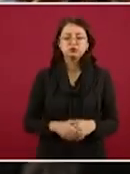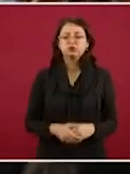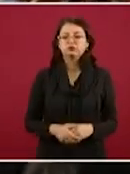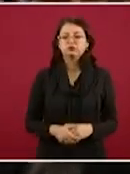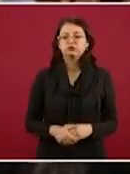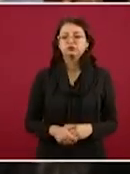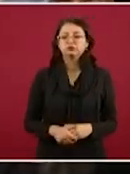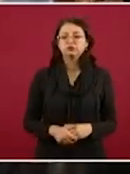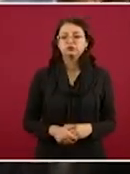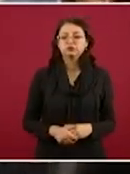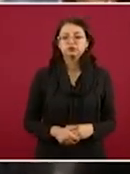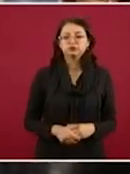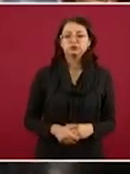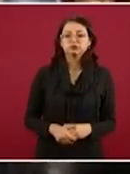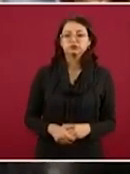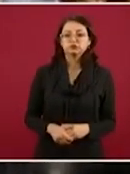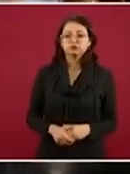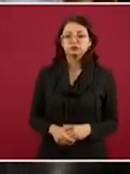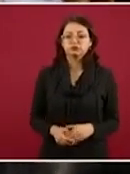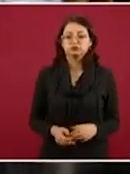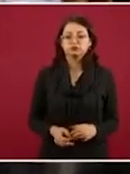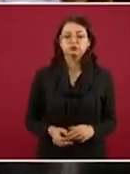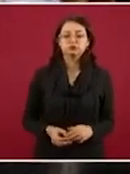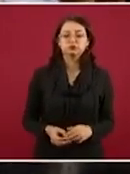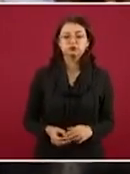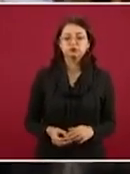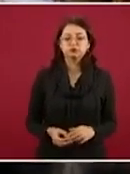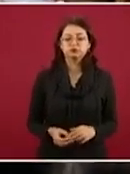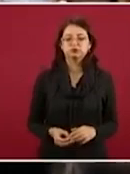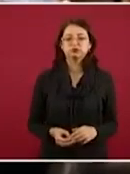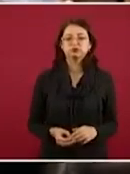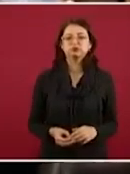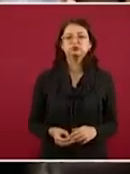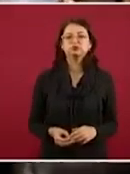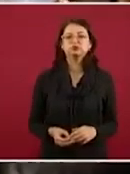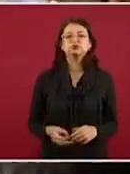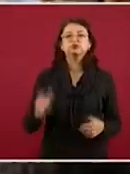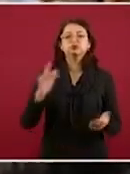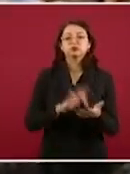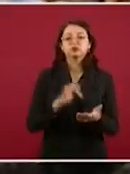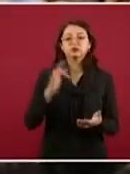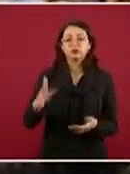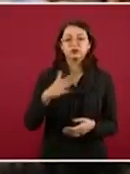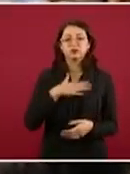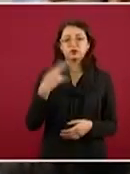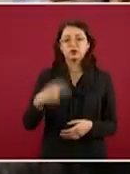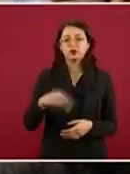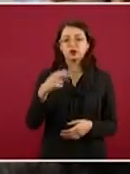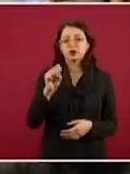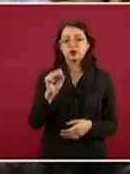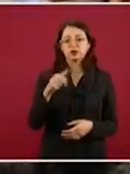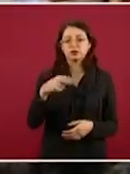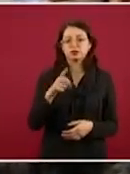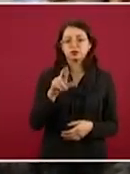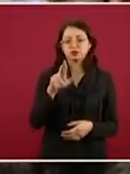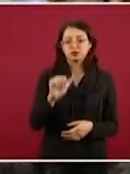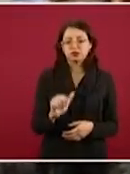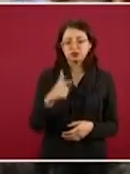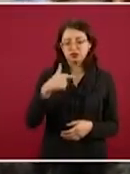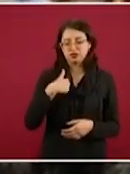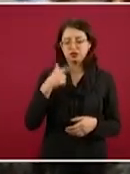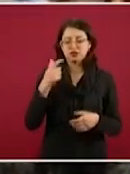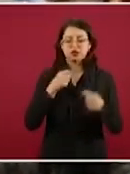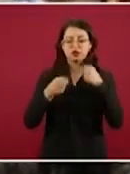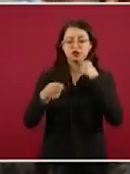A ver, la compañera, y luego nos vamos ya de este lado. Gracias, señor presidente. Sandra Aguilera, de Grupo Larsa Comunicaciones. Señor presidente, tenemos